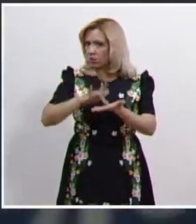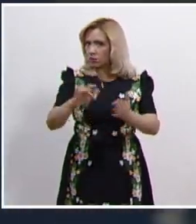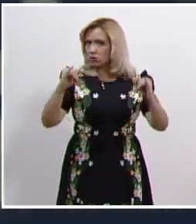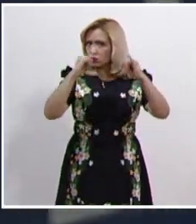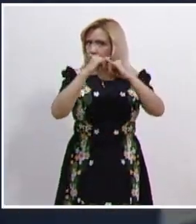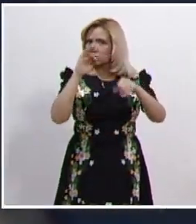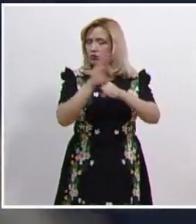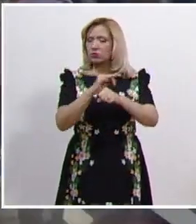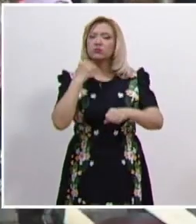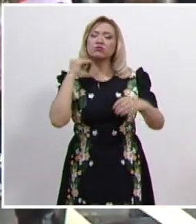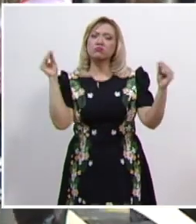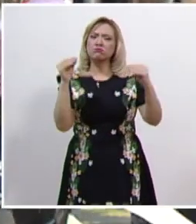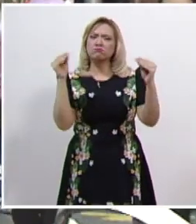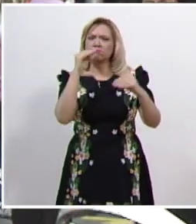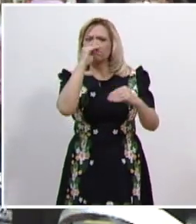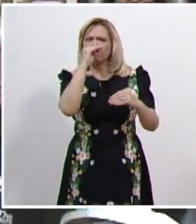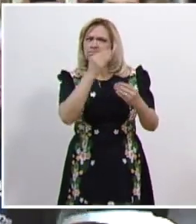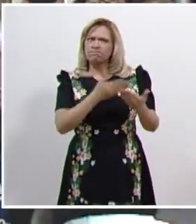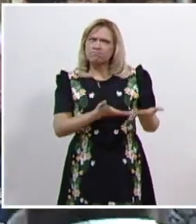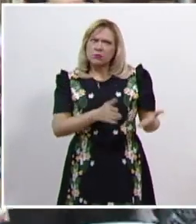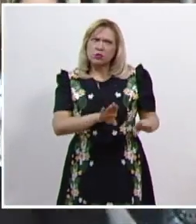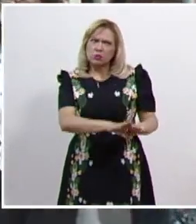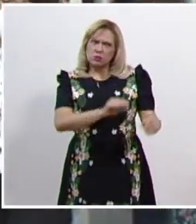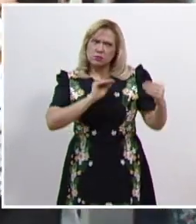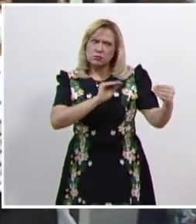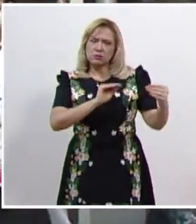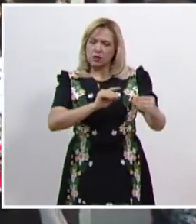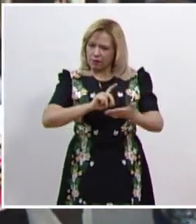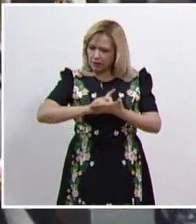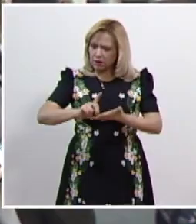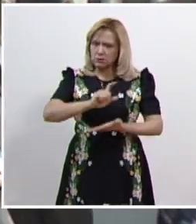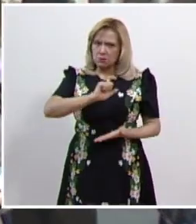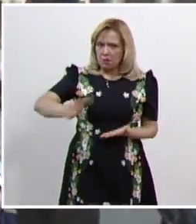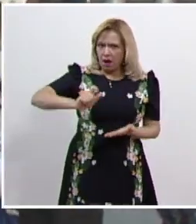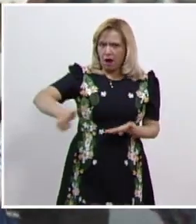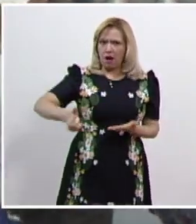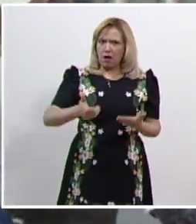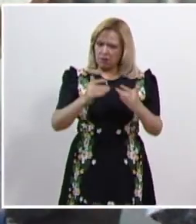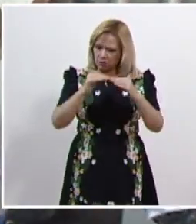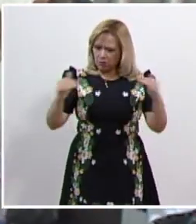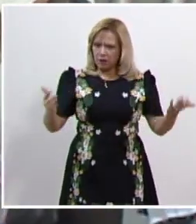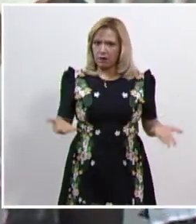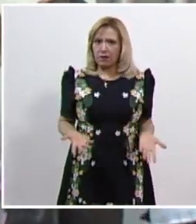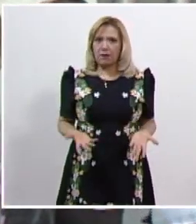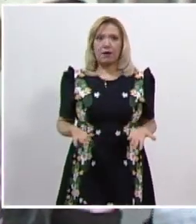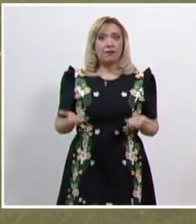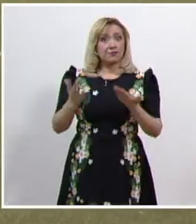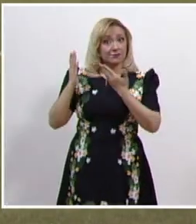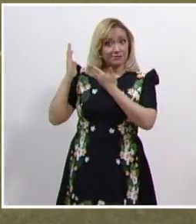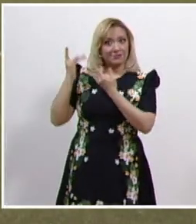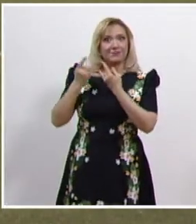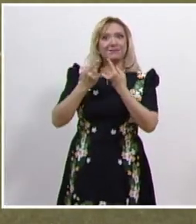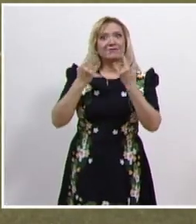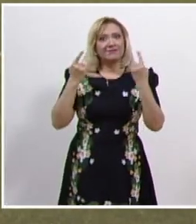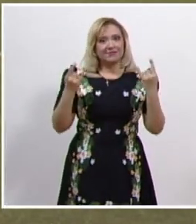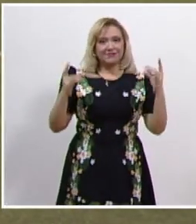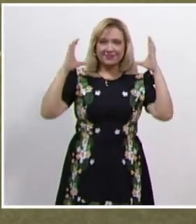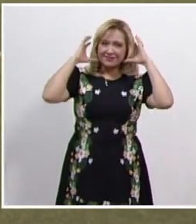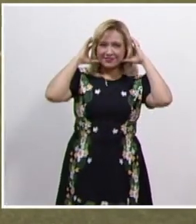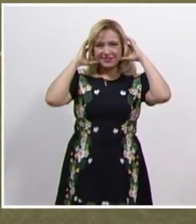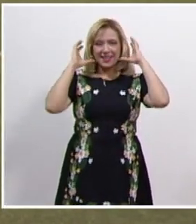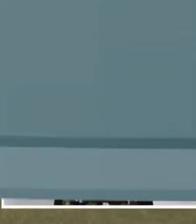se le integraran los recursos, argumentando su derecho a la igualdad. Conozca esta historia en la plataforma de música